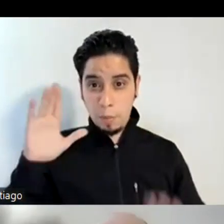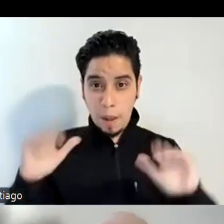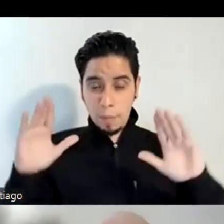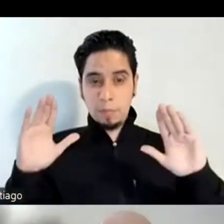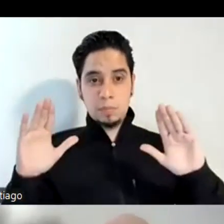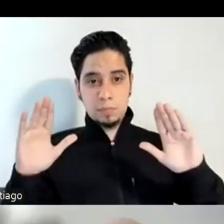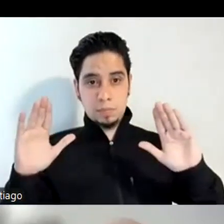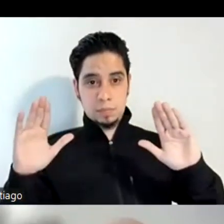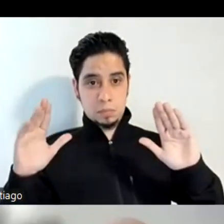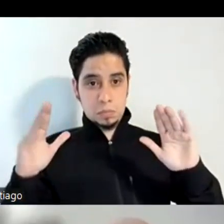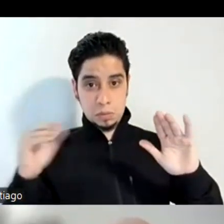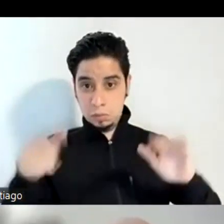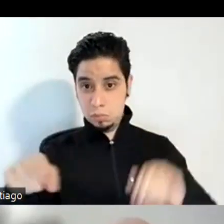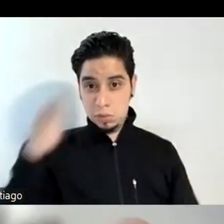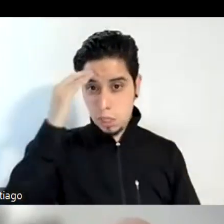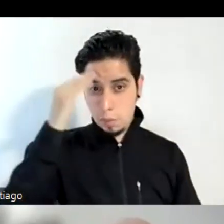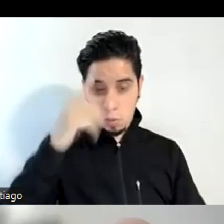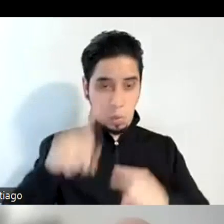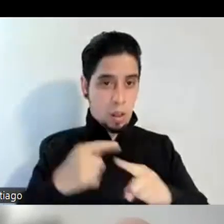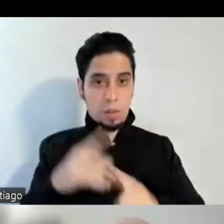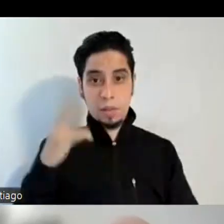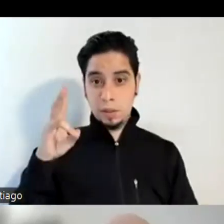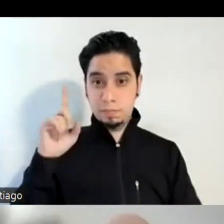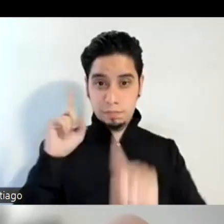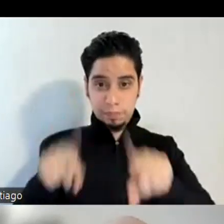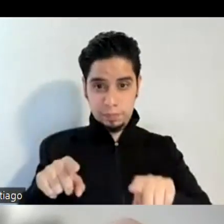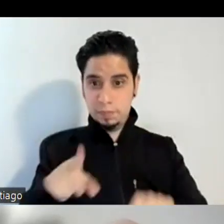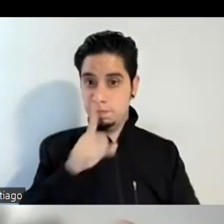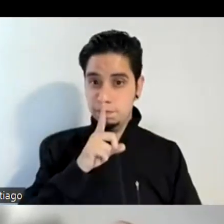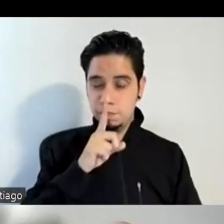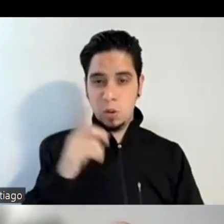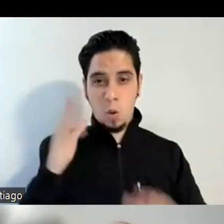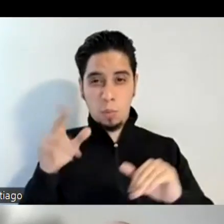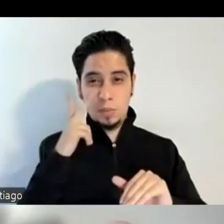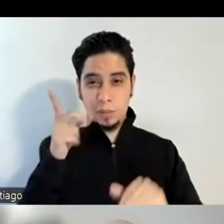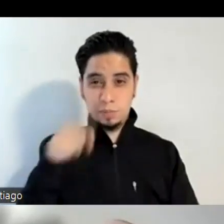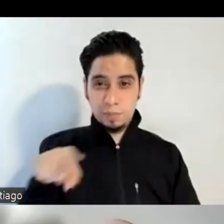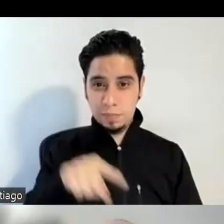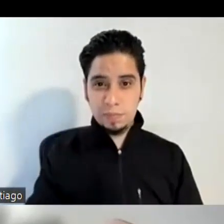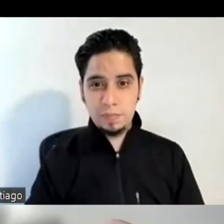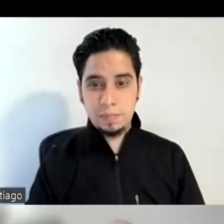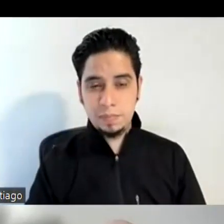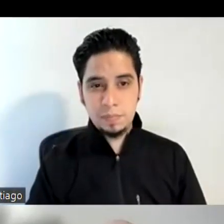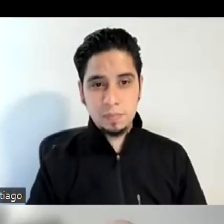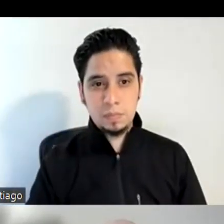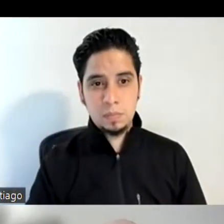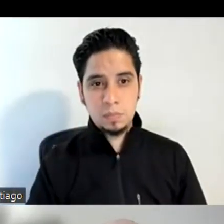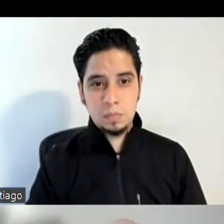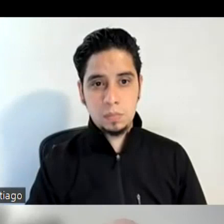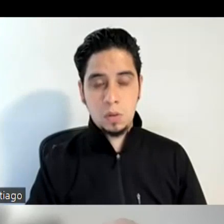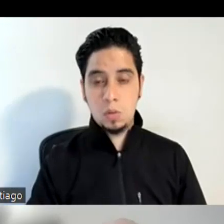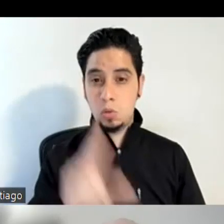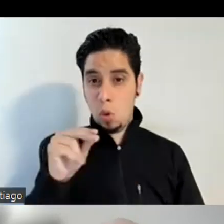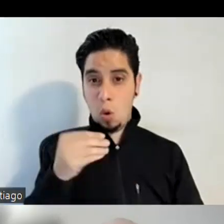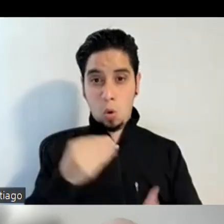nos vemos y nos vamos, y ya sabes, el 17 hay que ir para allá, así mismo, y los esperamos. No se va a arrepentir. No compre el boleto